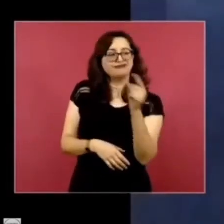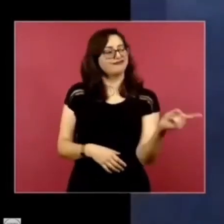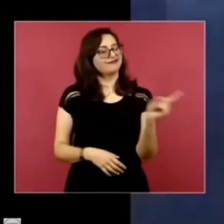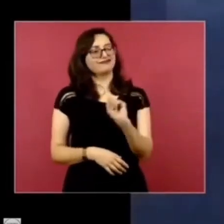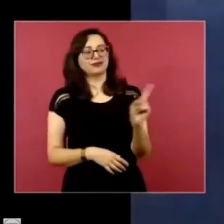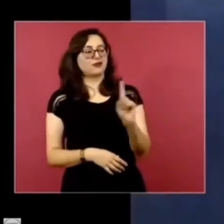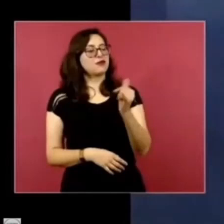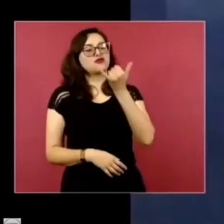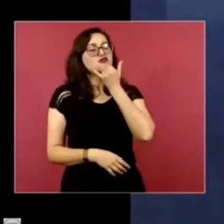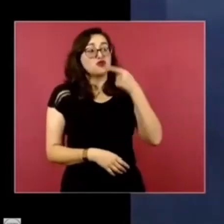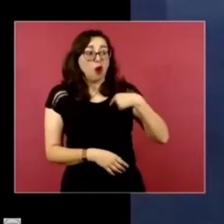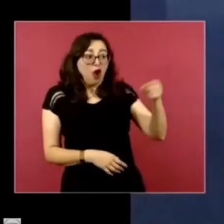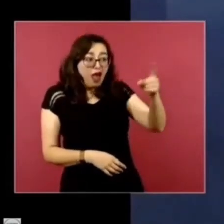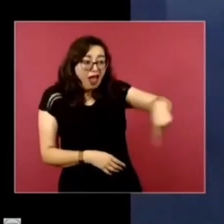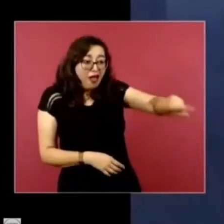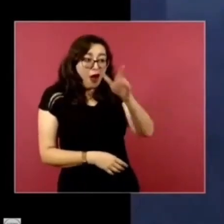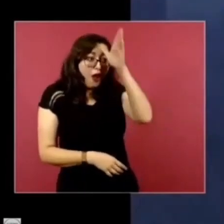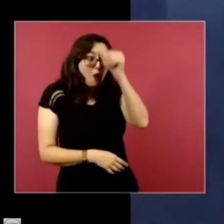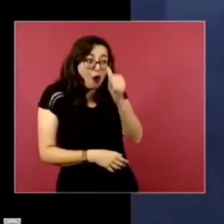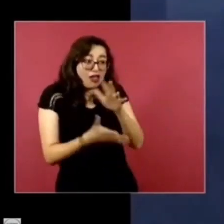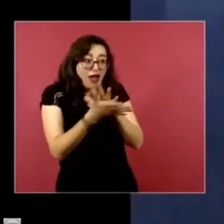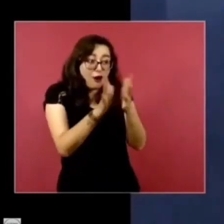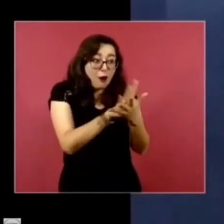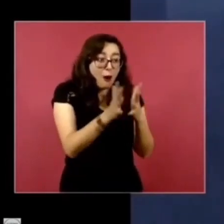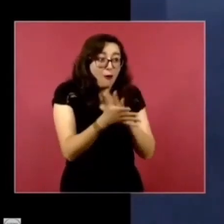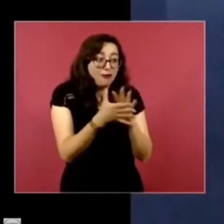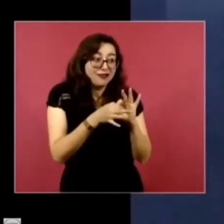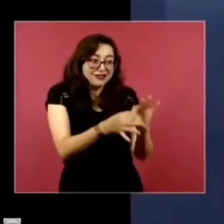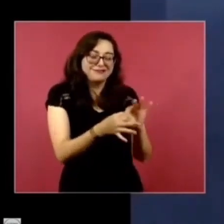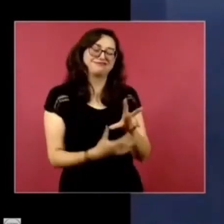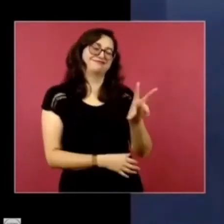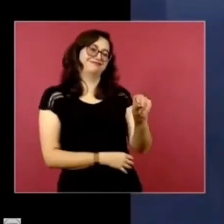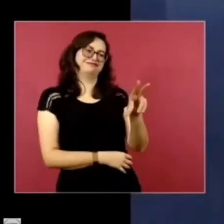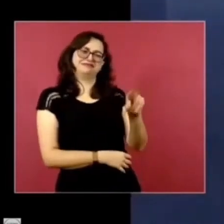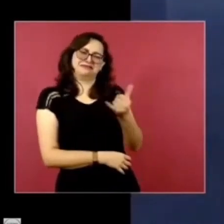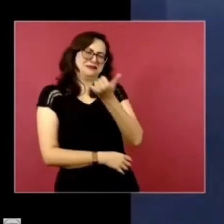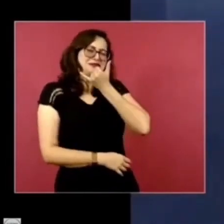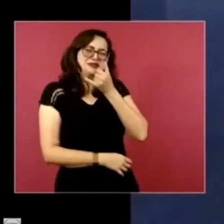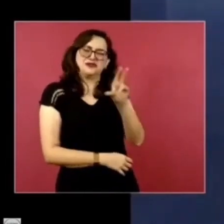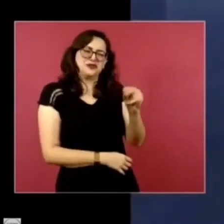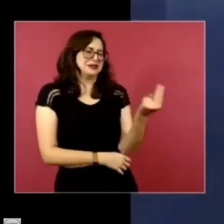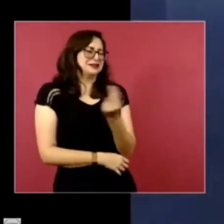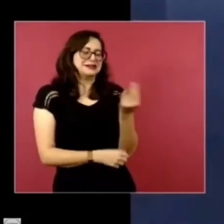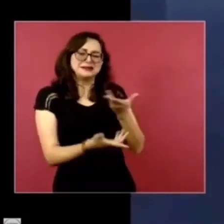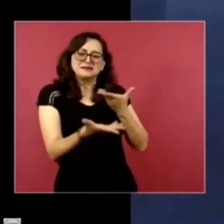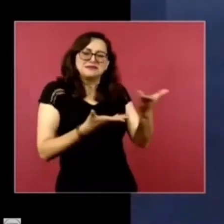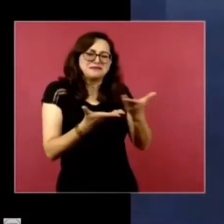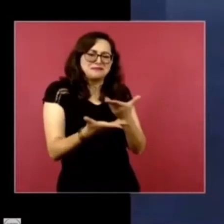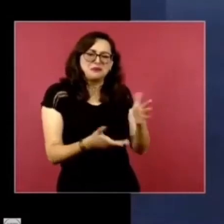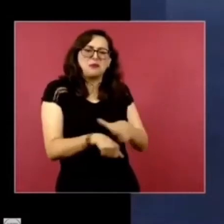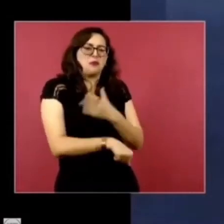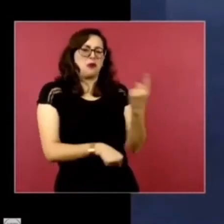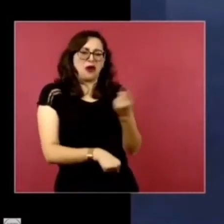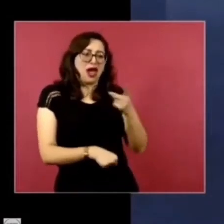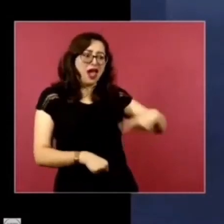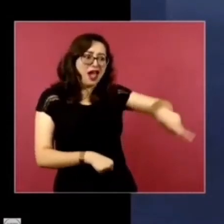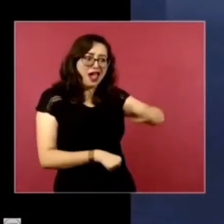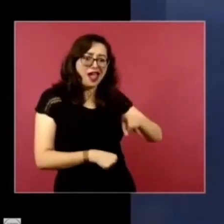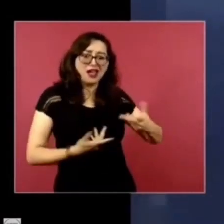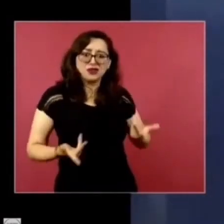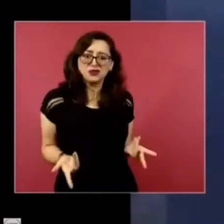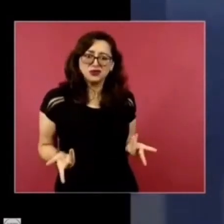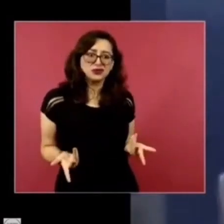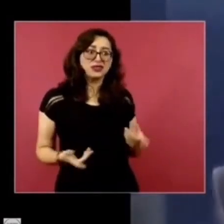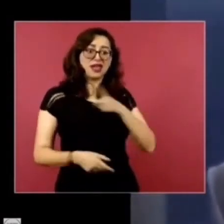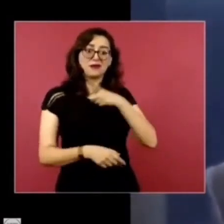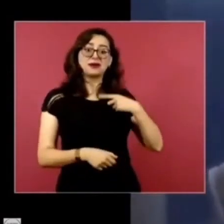de dignidad. Y no puedes negociar con el PRI sin... No, pero ¿por qué? ¿Por qué voy a negociar? No, pregunto, pero sencillamente yo no soy responsable, su político, no soy culpable. Es su político, Andrés